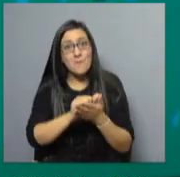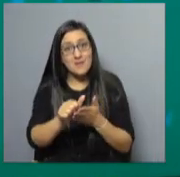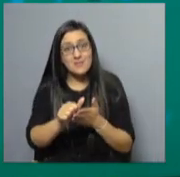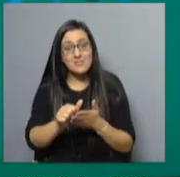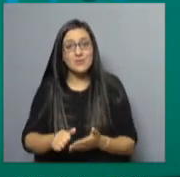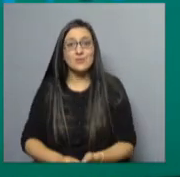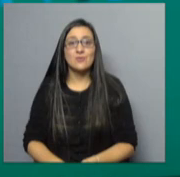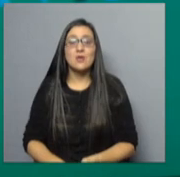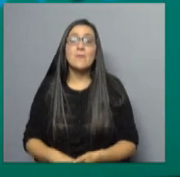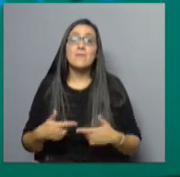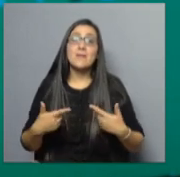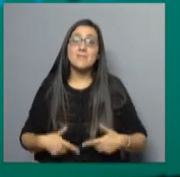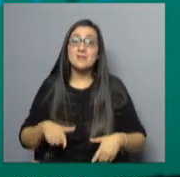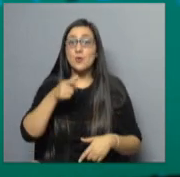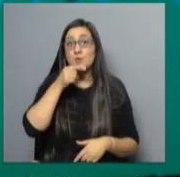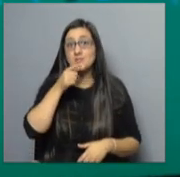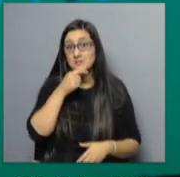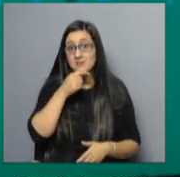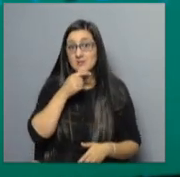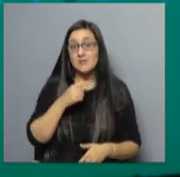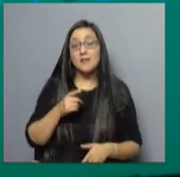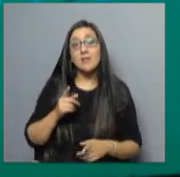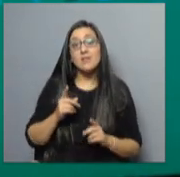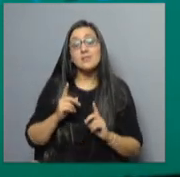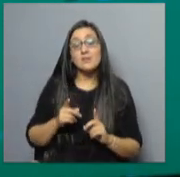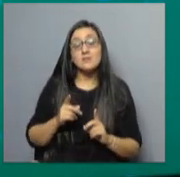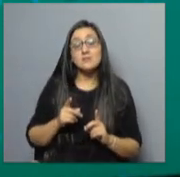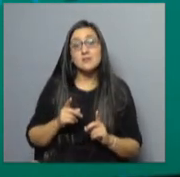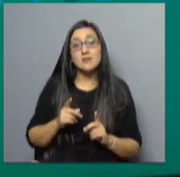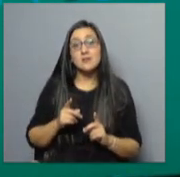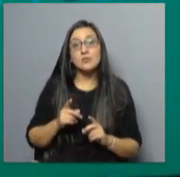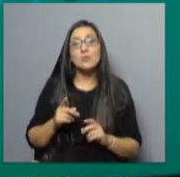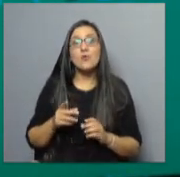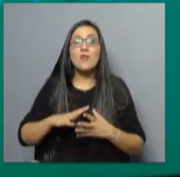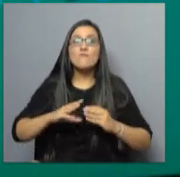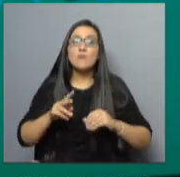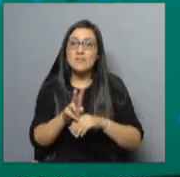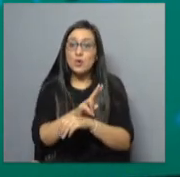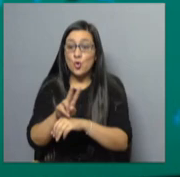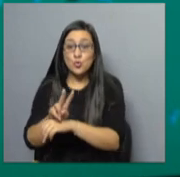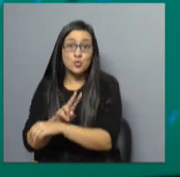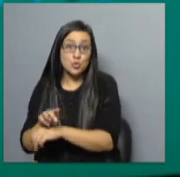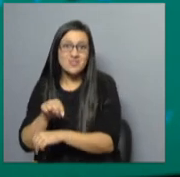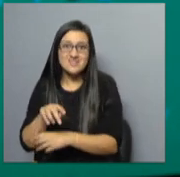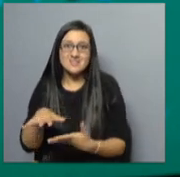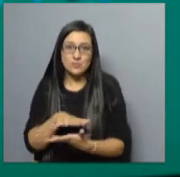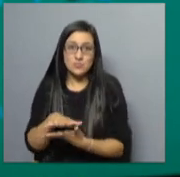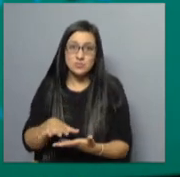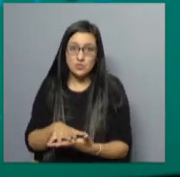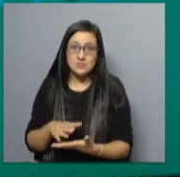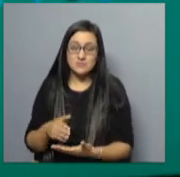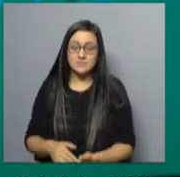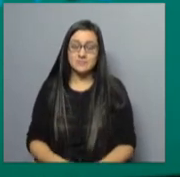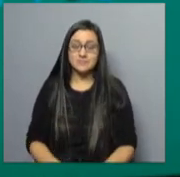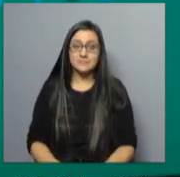sobre todo para el ministerio del interior- y para la policía debe ser un motivo de monitoreo y de seguimiento y eso